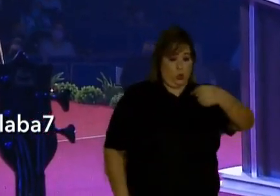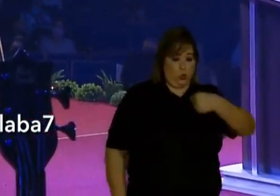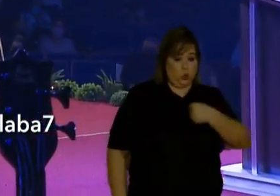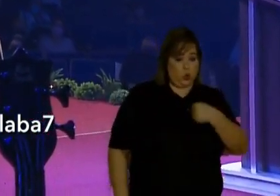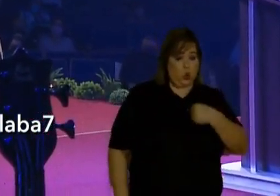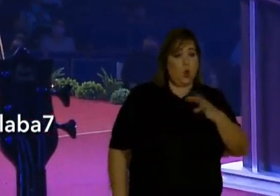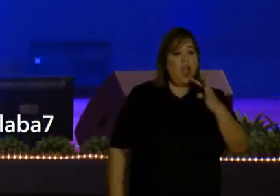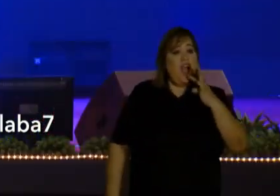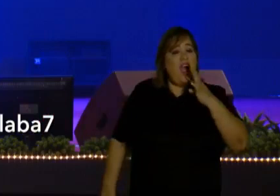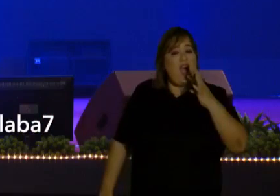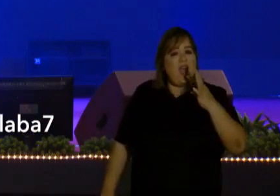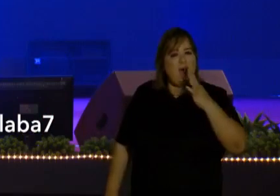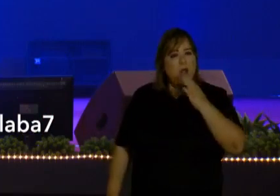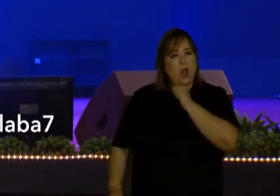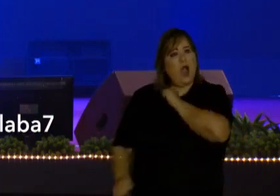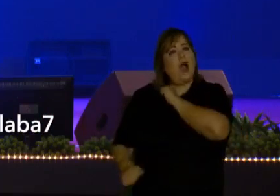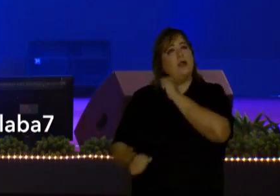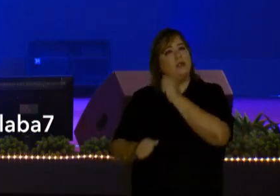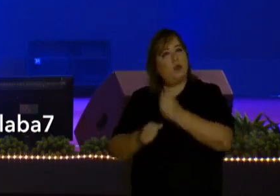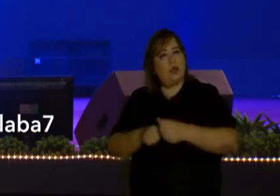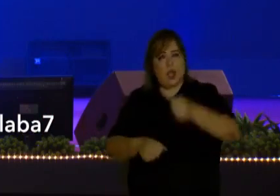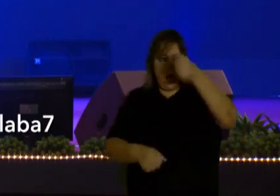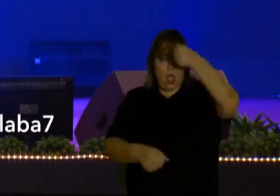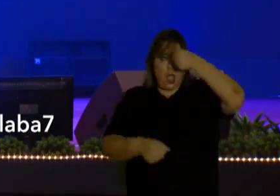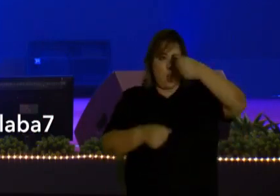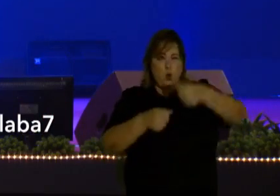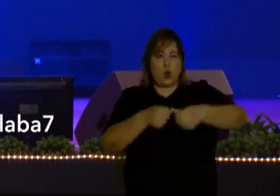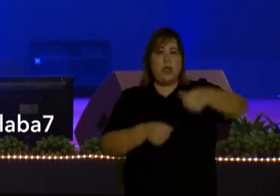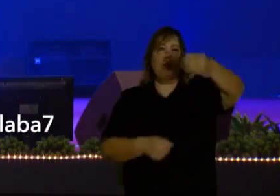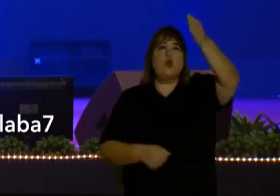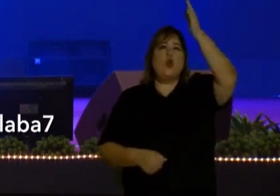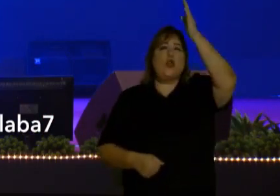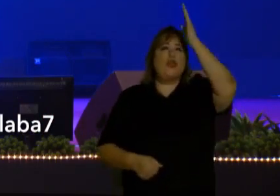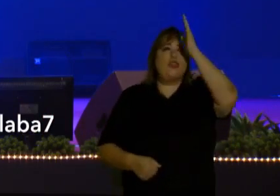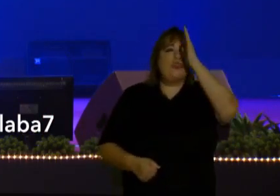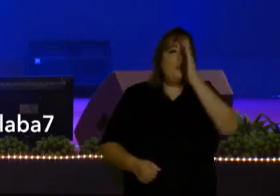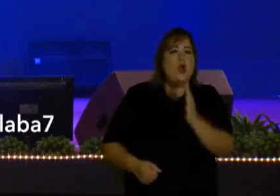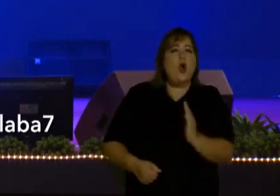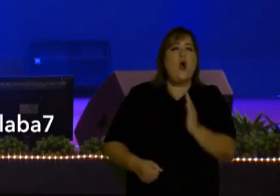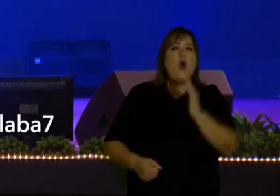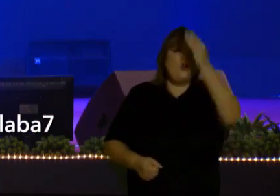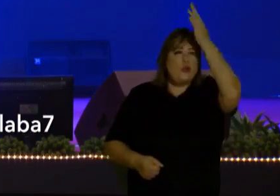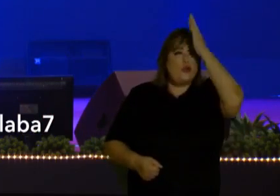el infierno comienza a sacudirse, pero el reino comienza a responder. A